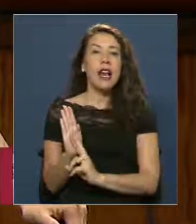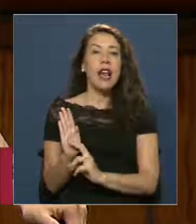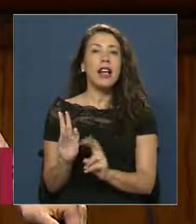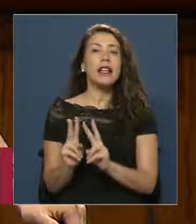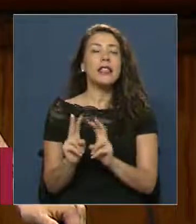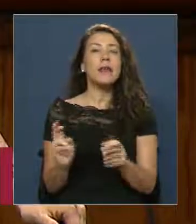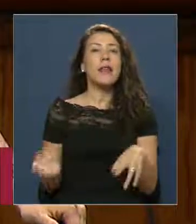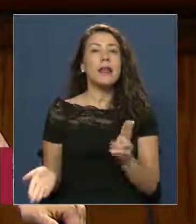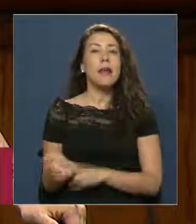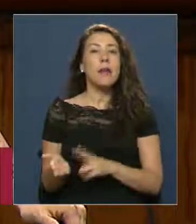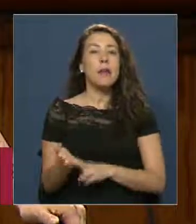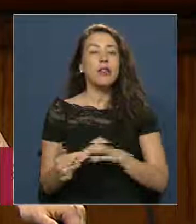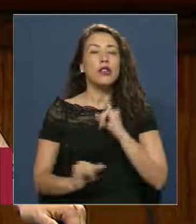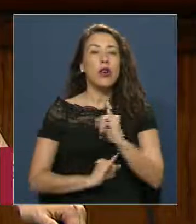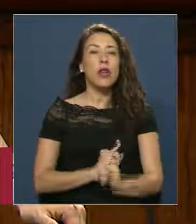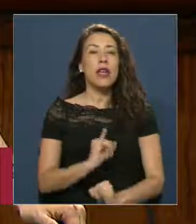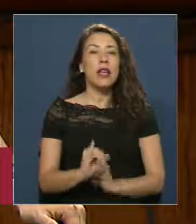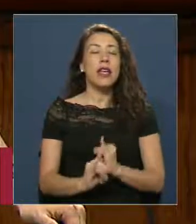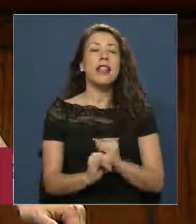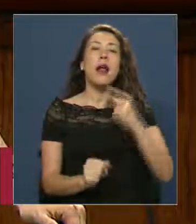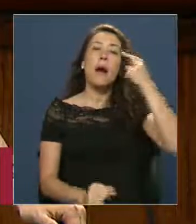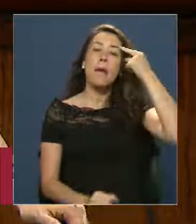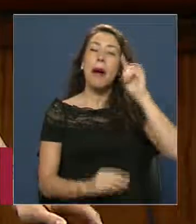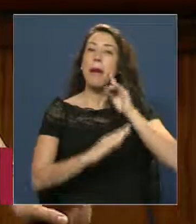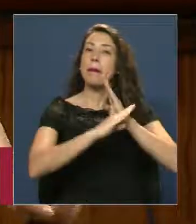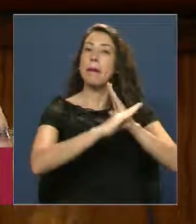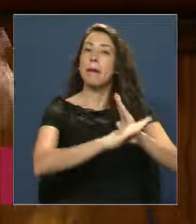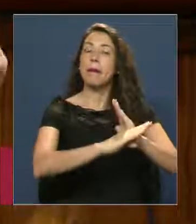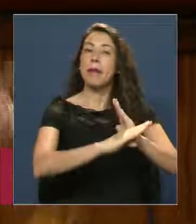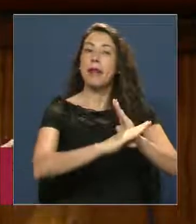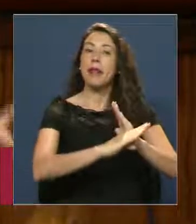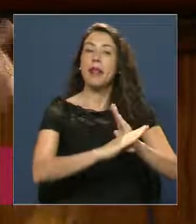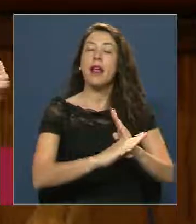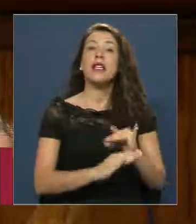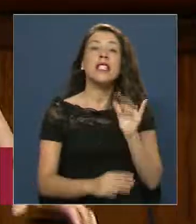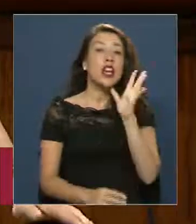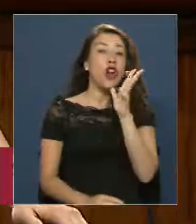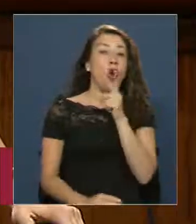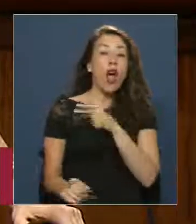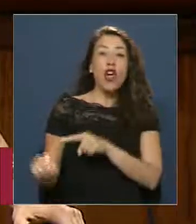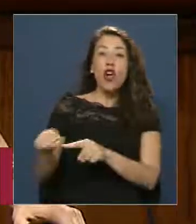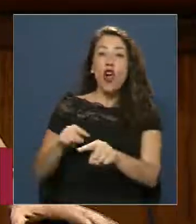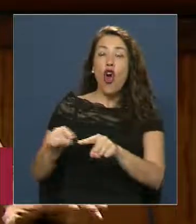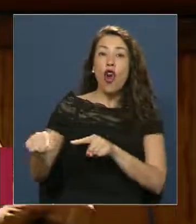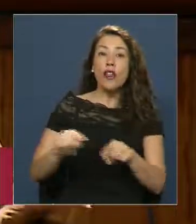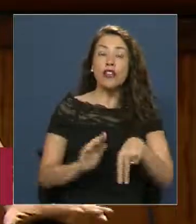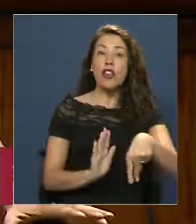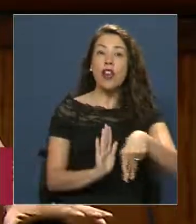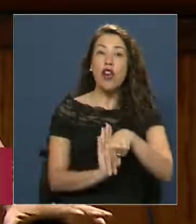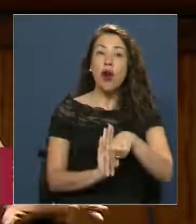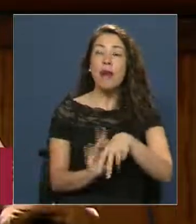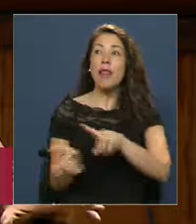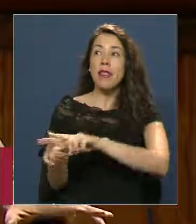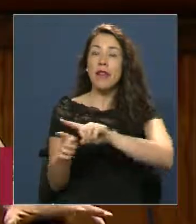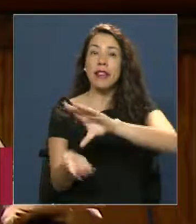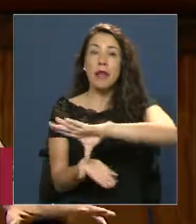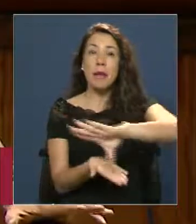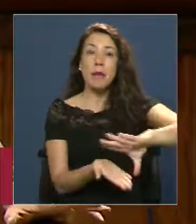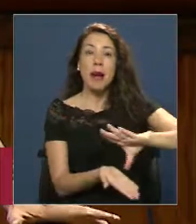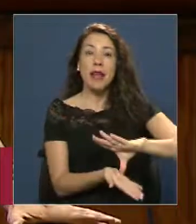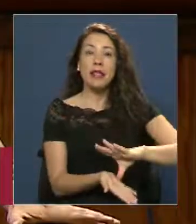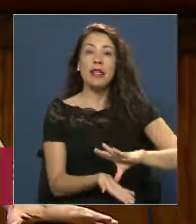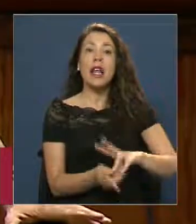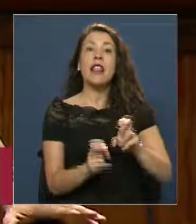principios tributarios internacionales con el objeto de impedir que la ausencia de coordinación normativa entre países y de